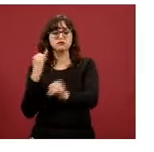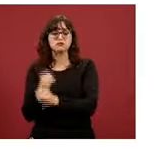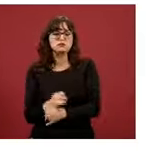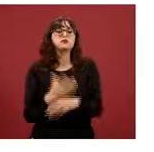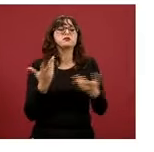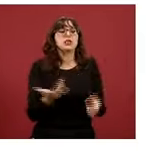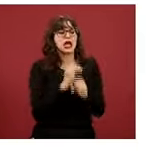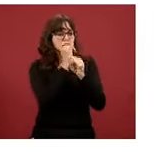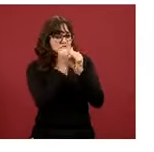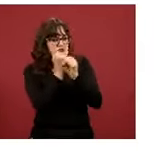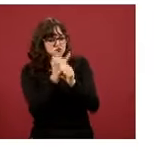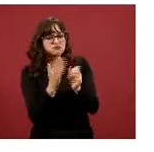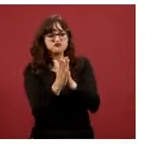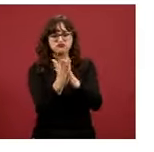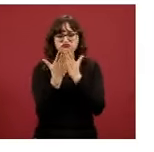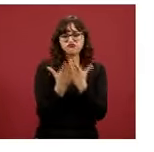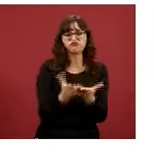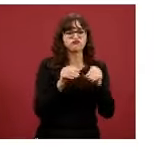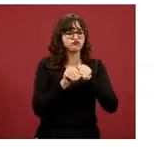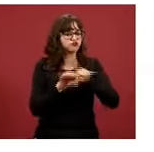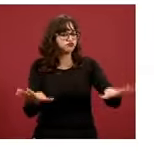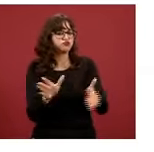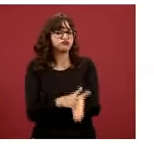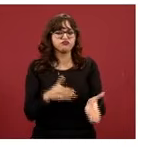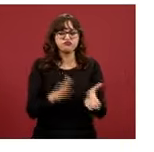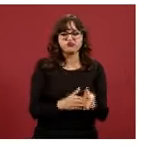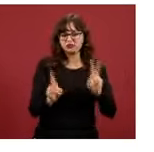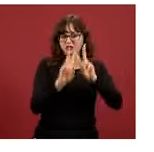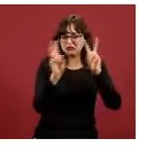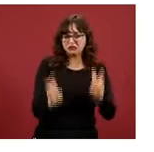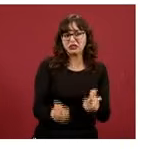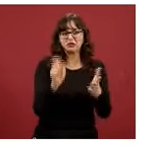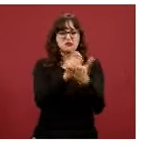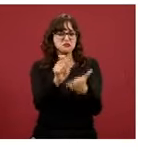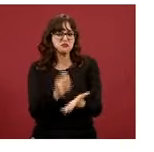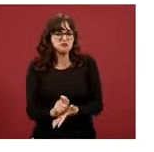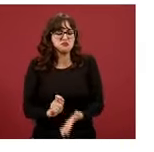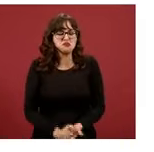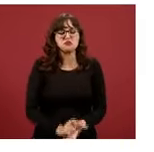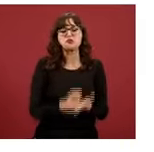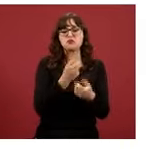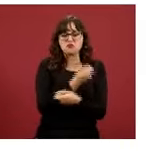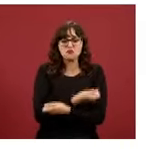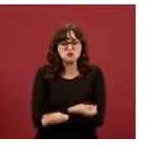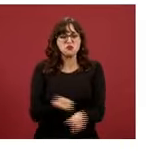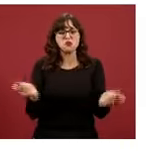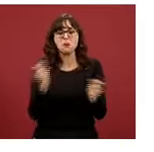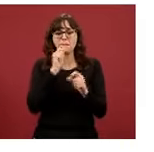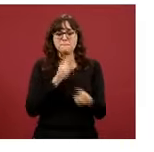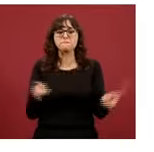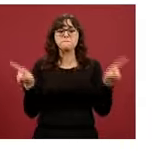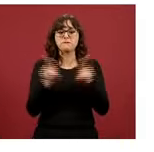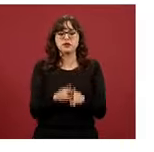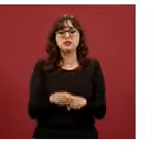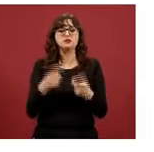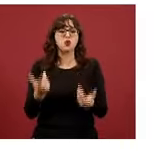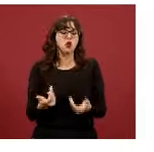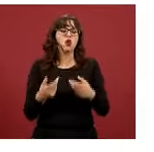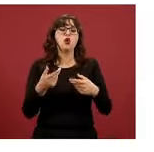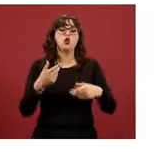estudios, publicaciones, investigaciones, documentos temáticos, notas técnicas, la propia Gaceta de la